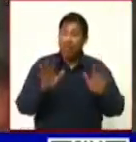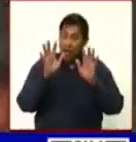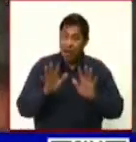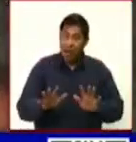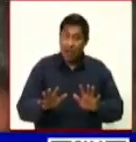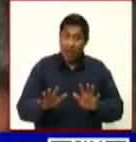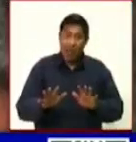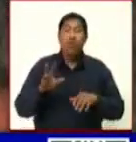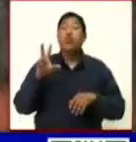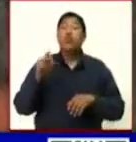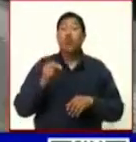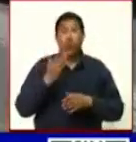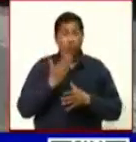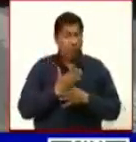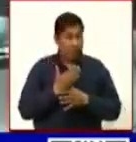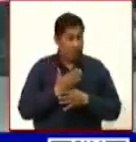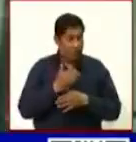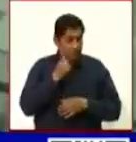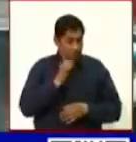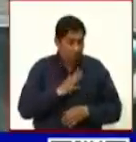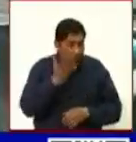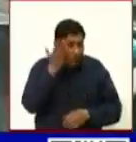sigues molestando